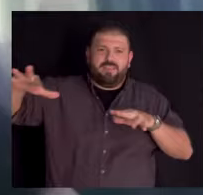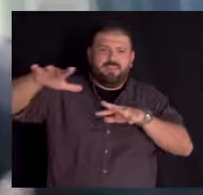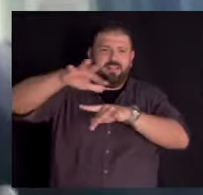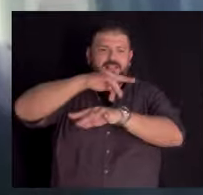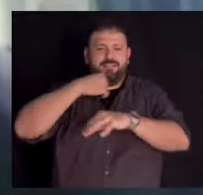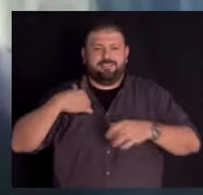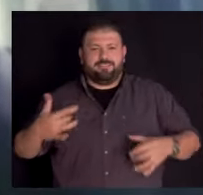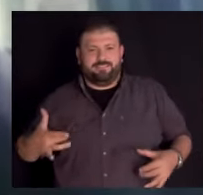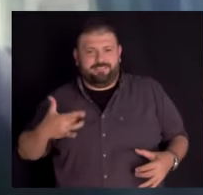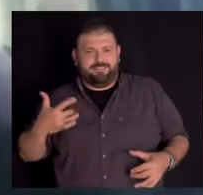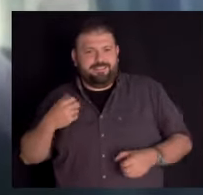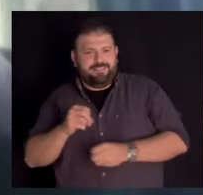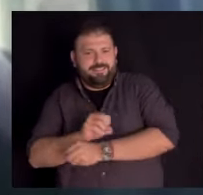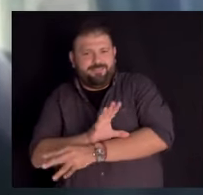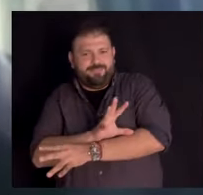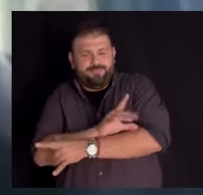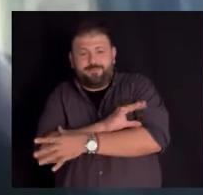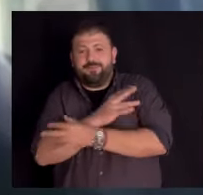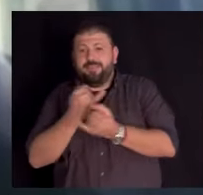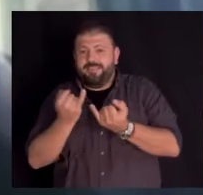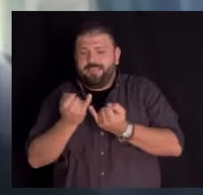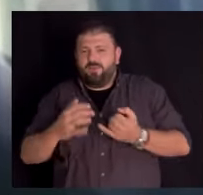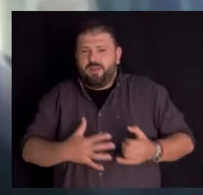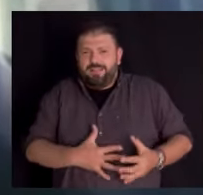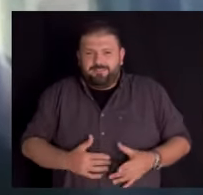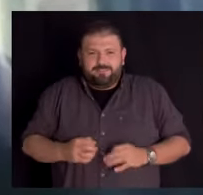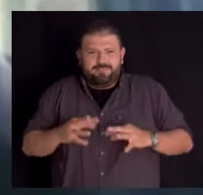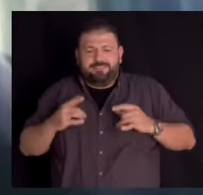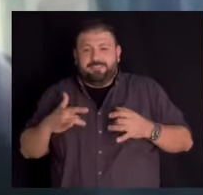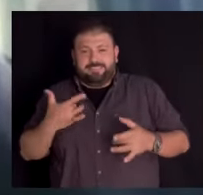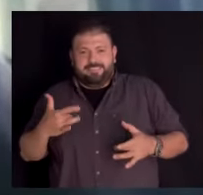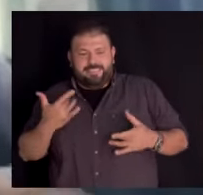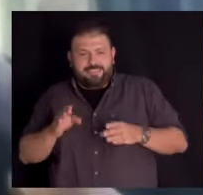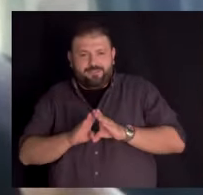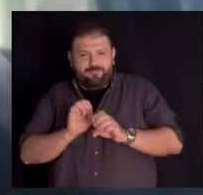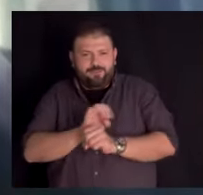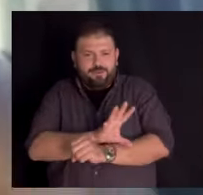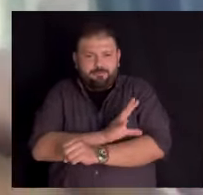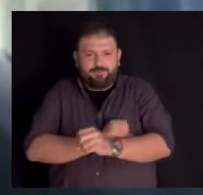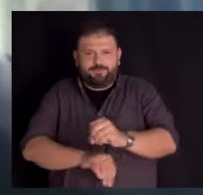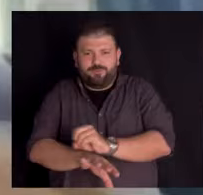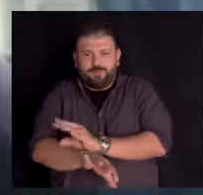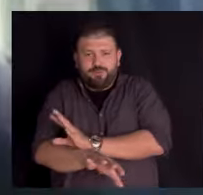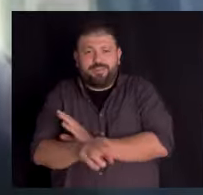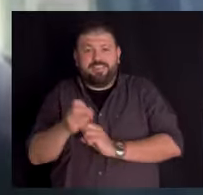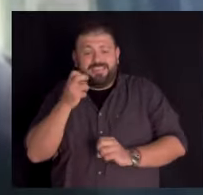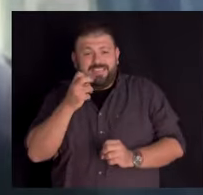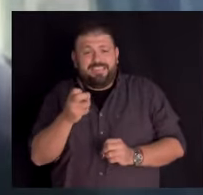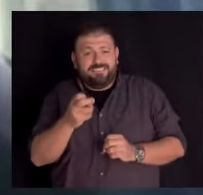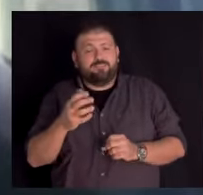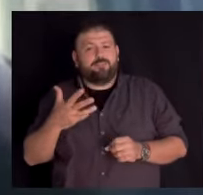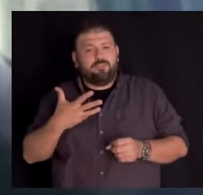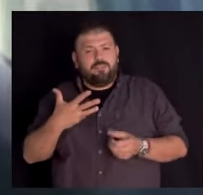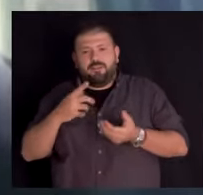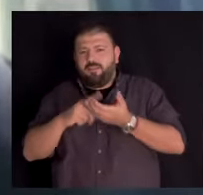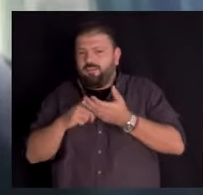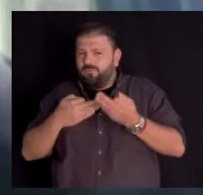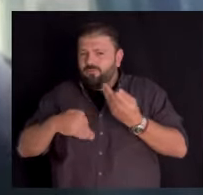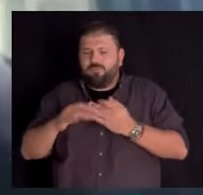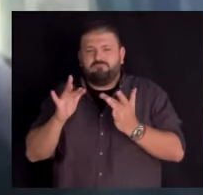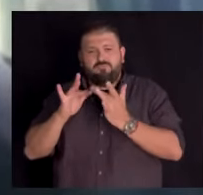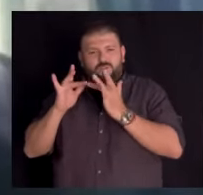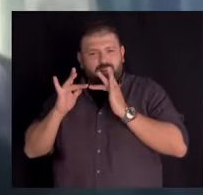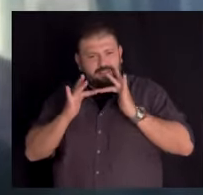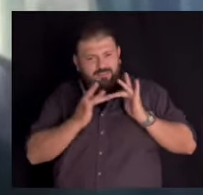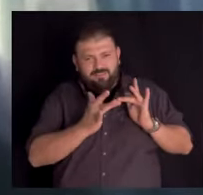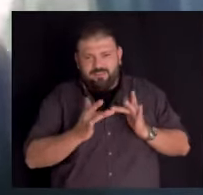estamos sintiendo en el estómago, en el corazón, ¿sí? Entonces, tiene todo esto, va conectado,